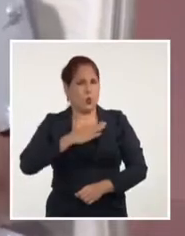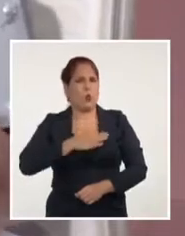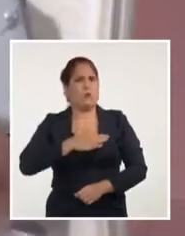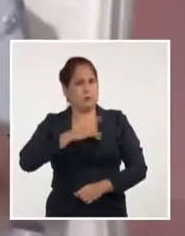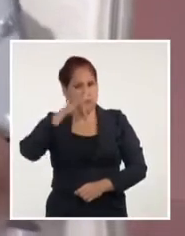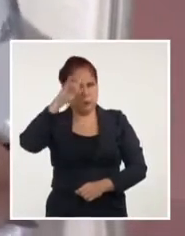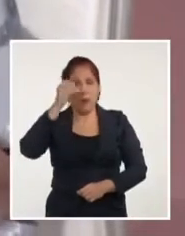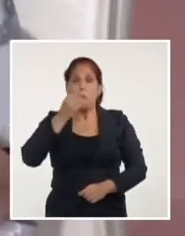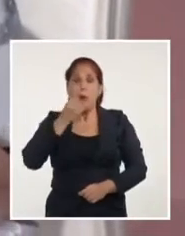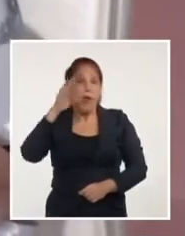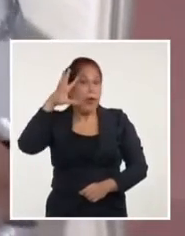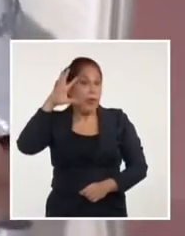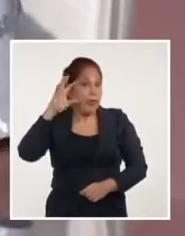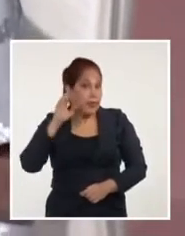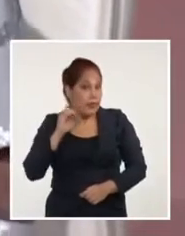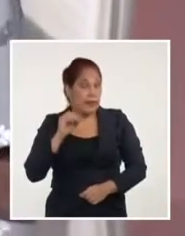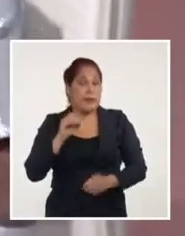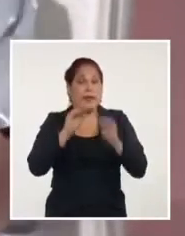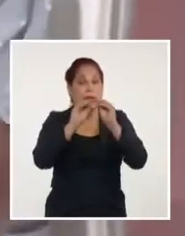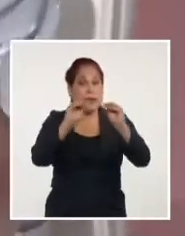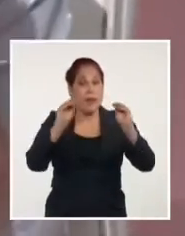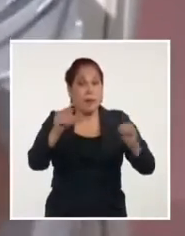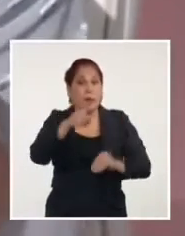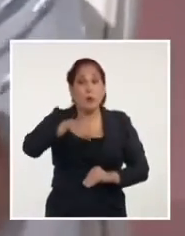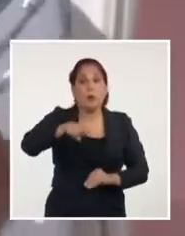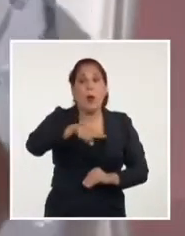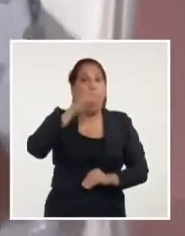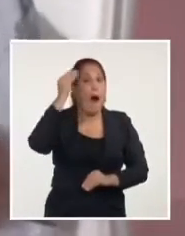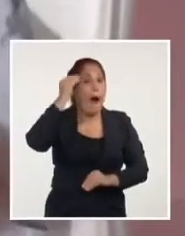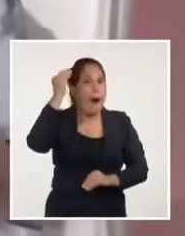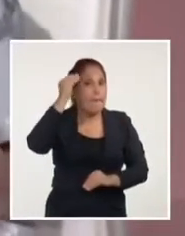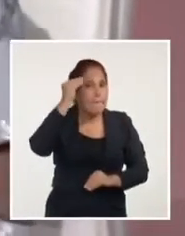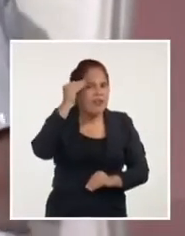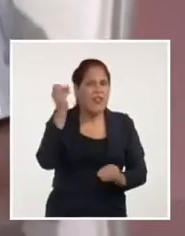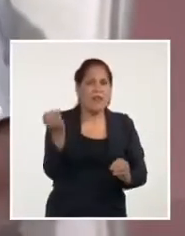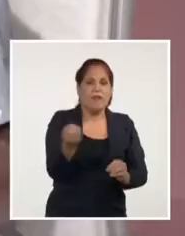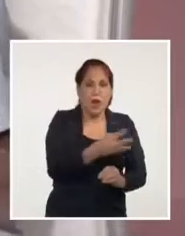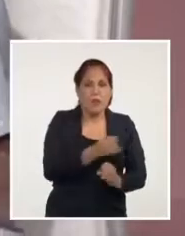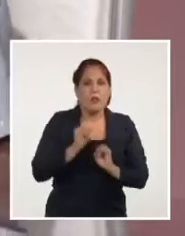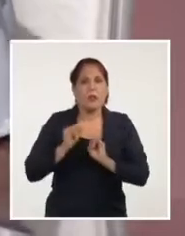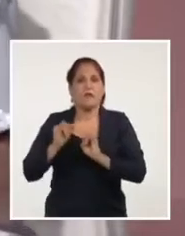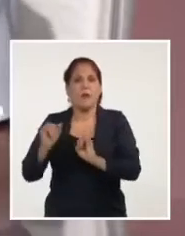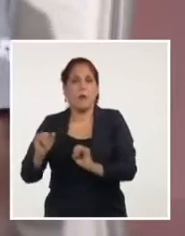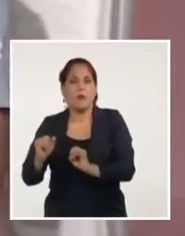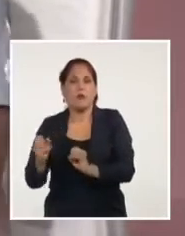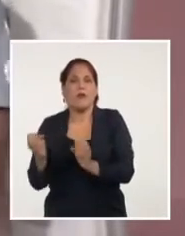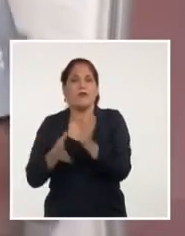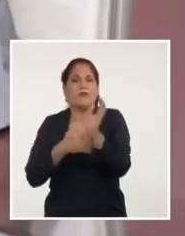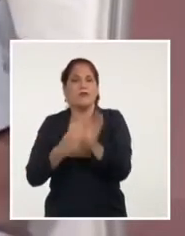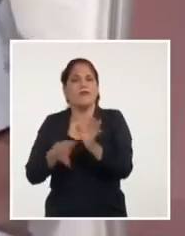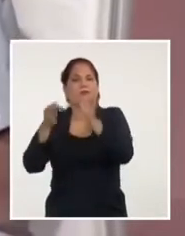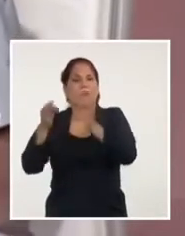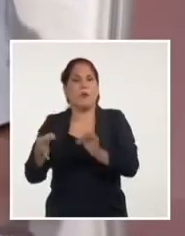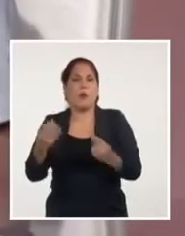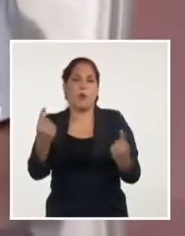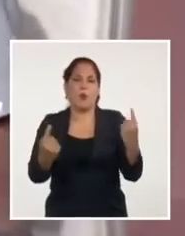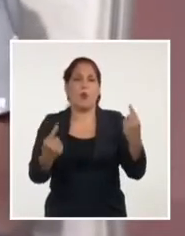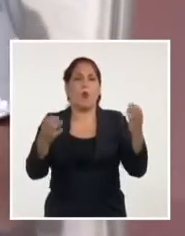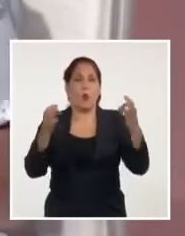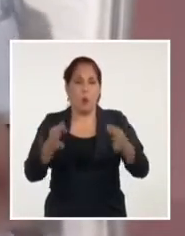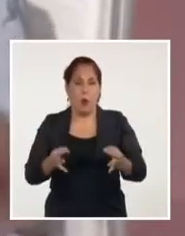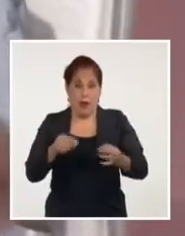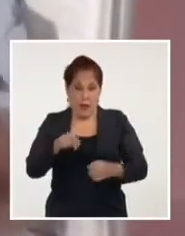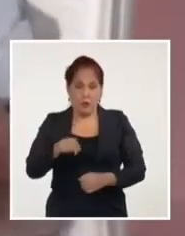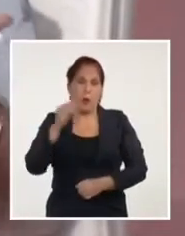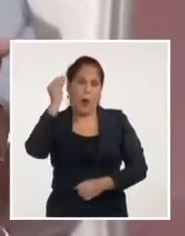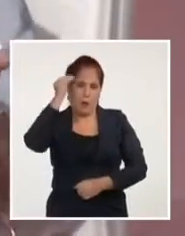que el llamado que se está haciendo al aprendizaje artefactual y al aprendizaje emocional forma parte de una